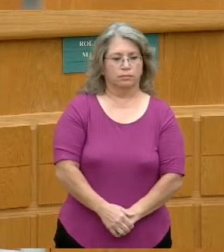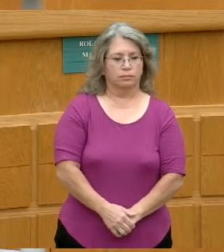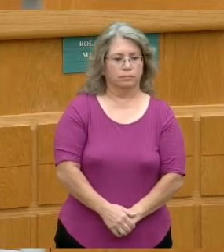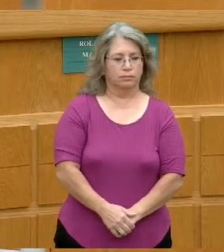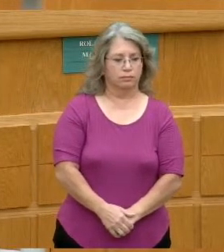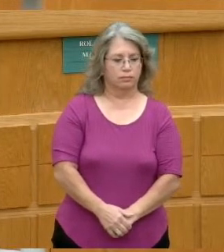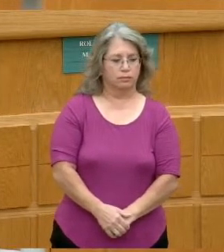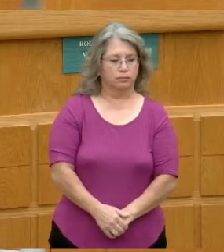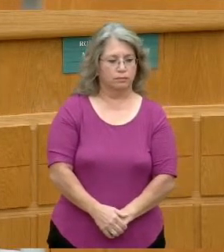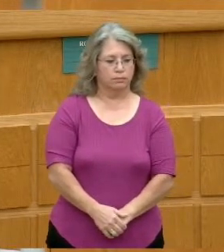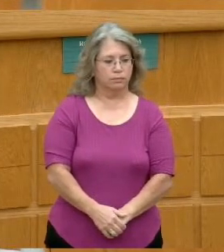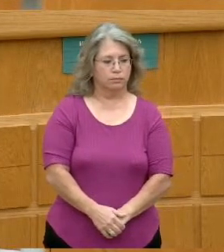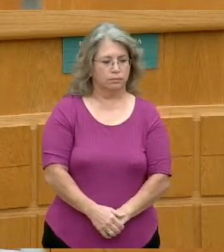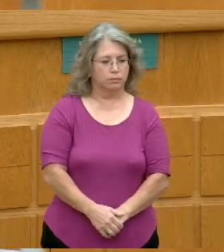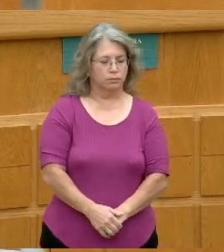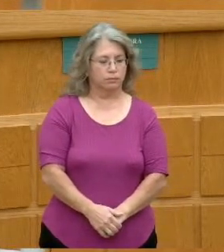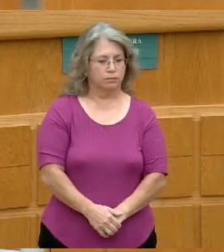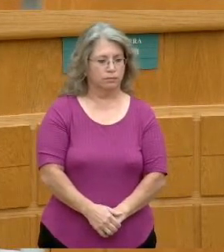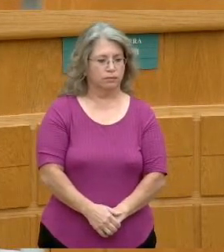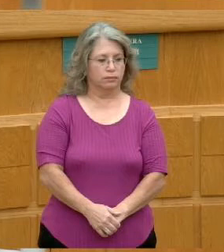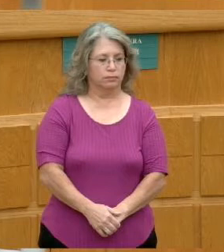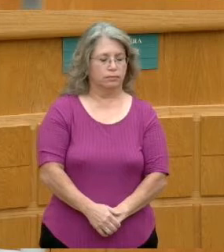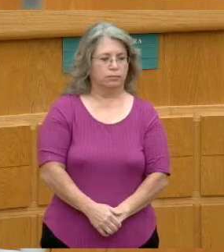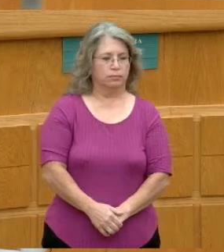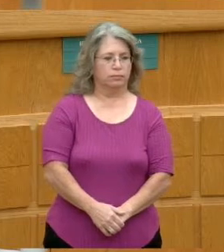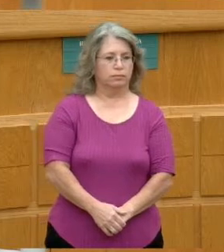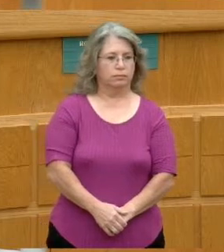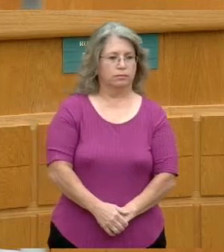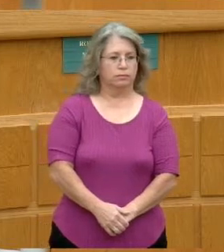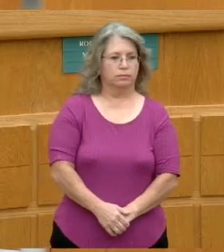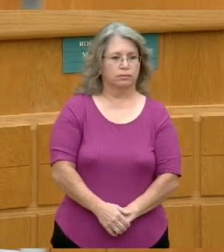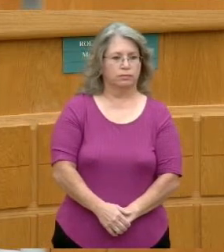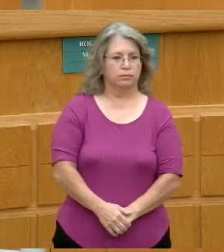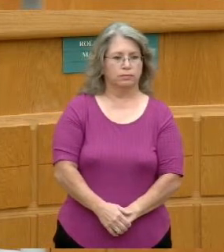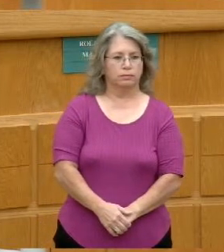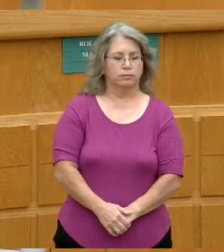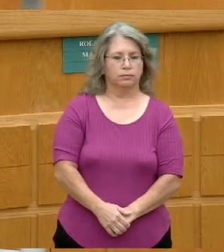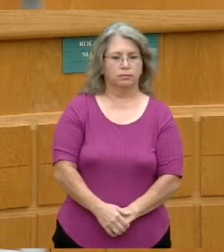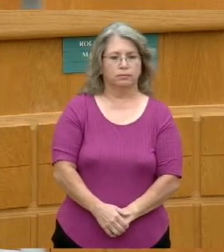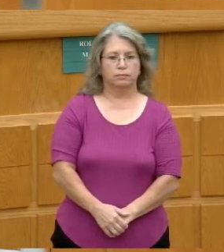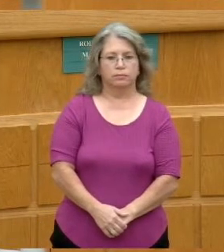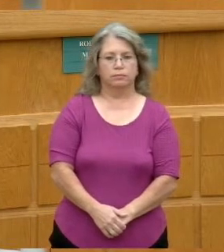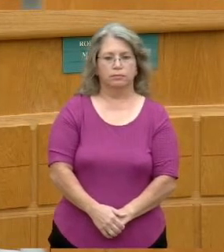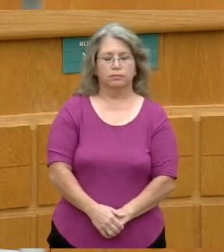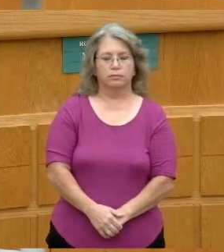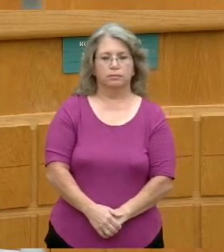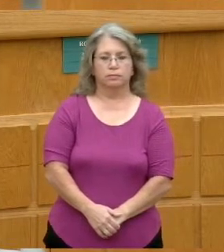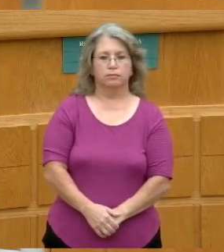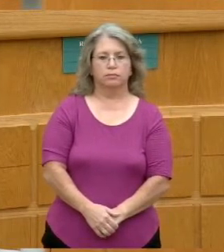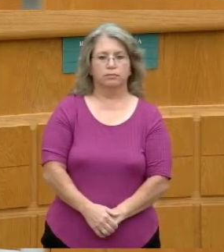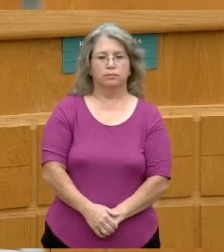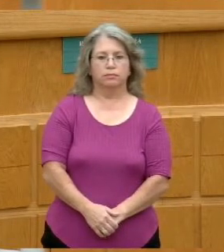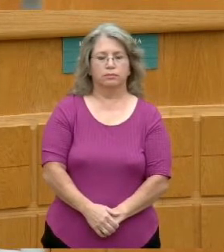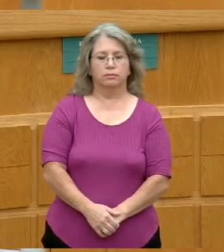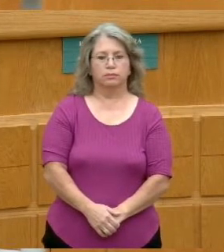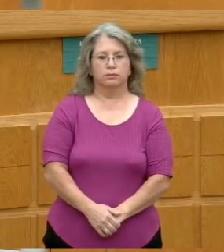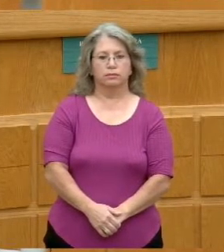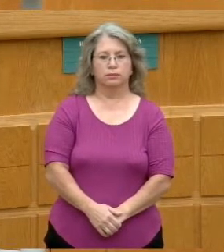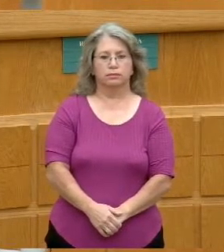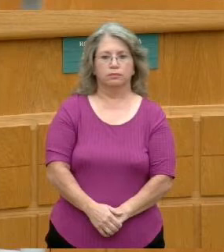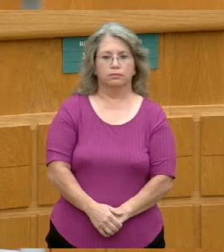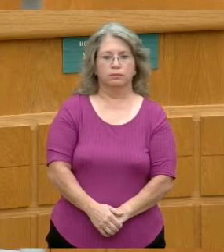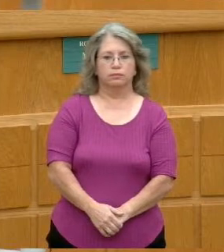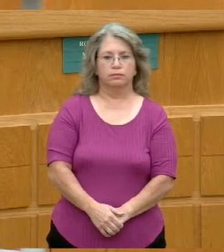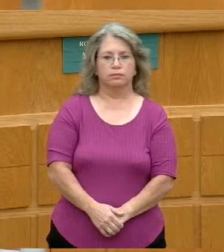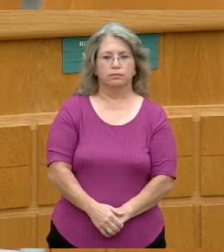de un 50%. 33 han sido hospitalizados, 7 continúan en el hospital, 3 en condición crítica en la unidad de cuidados